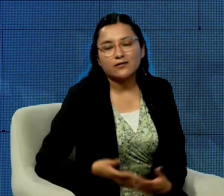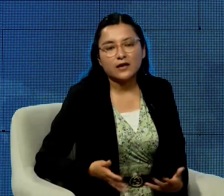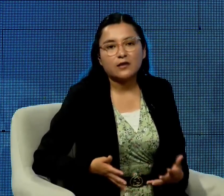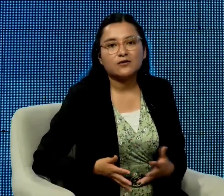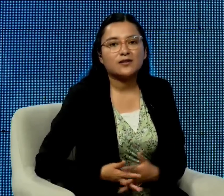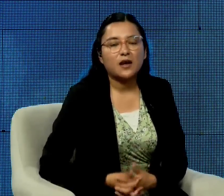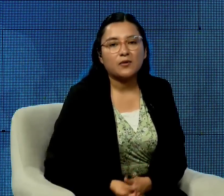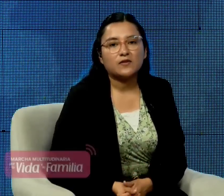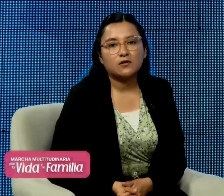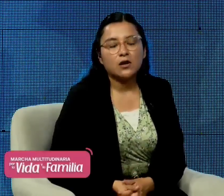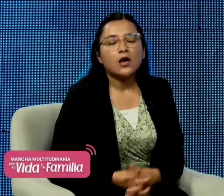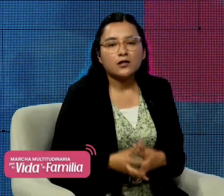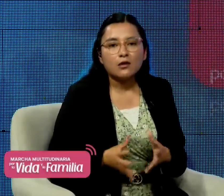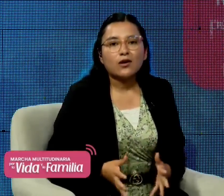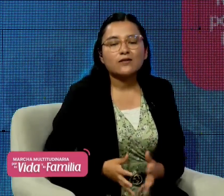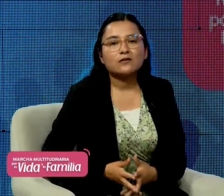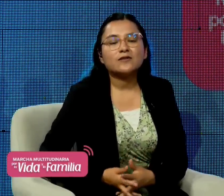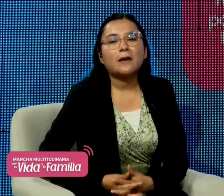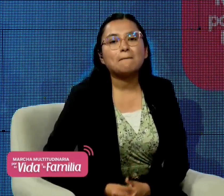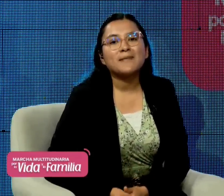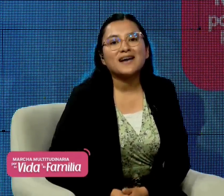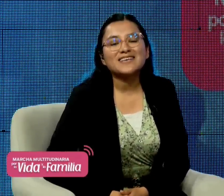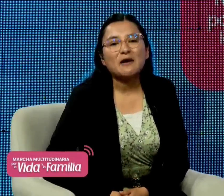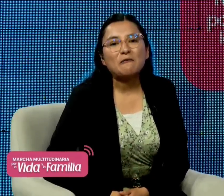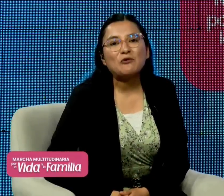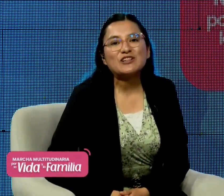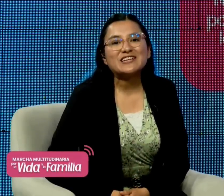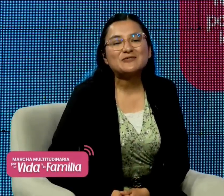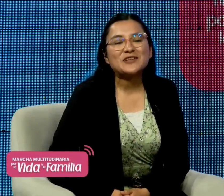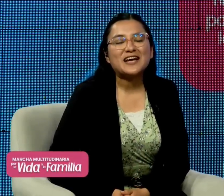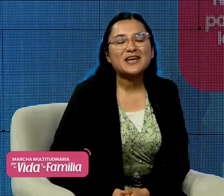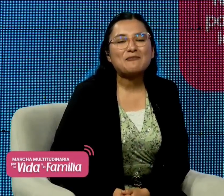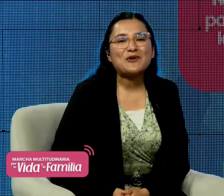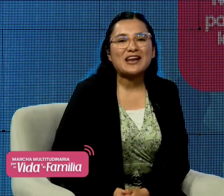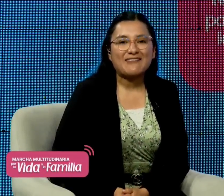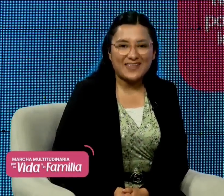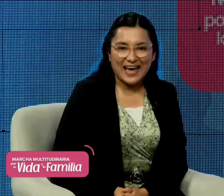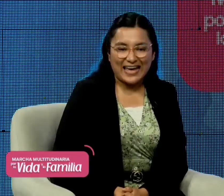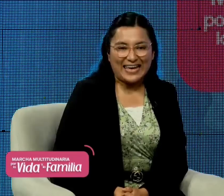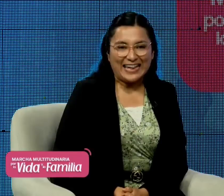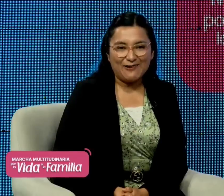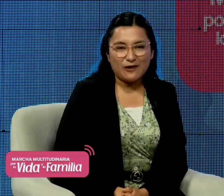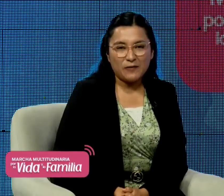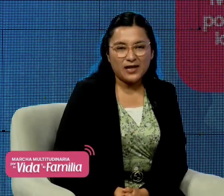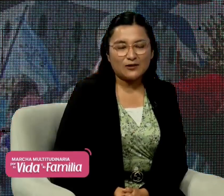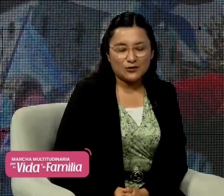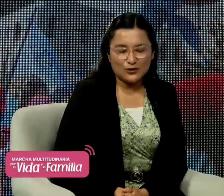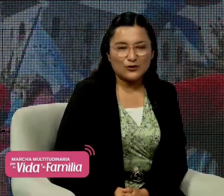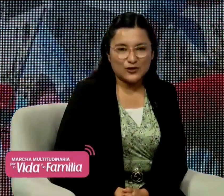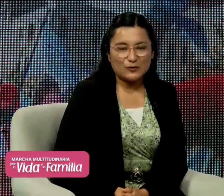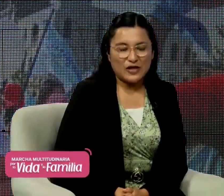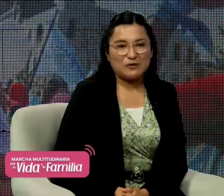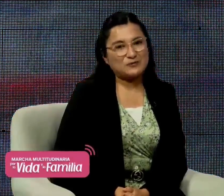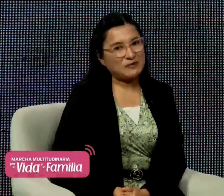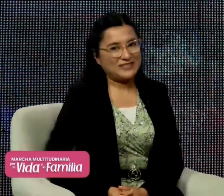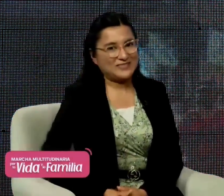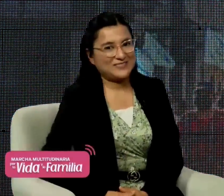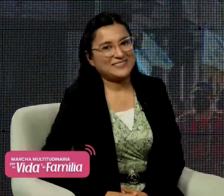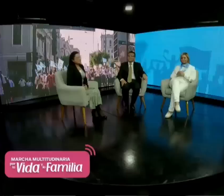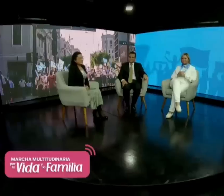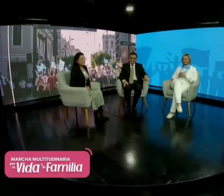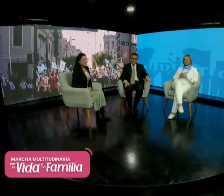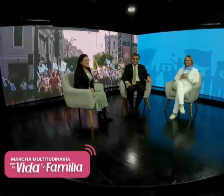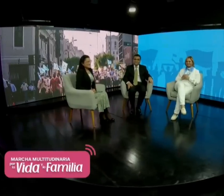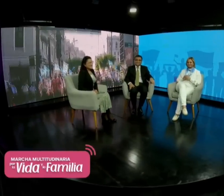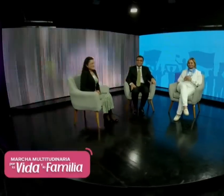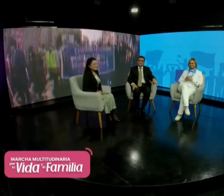conectado y que han seguido esta transmisión de lo que ha sido esta marcha multitudinaria por la vida y la familia. Nosotros nos despedimos. Permiso.